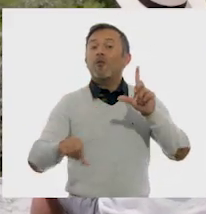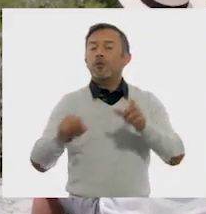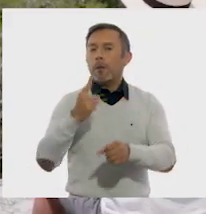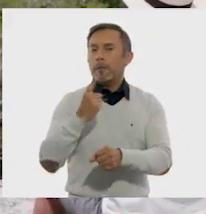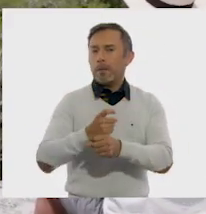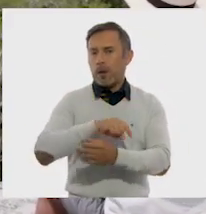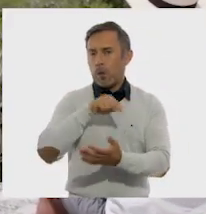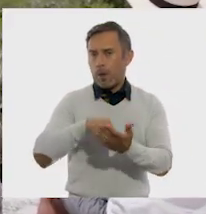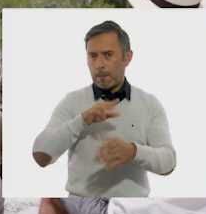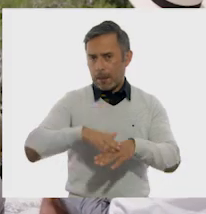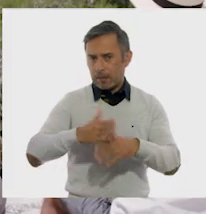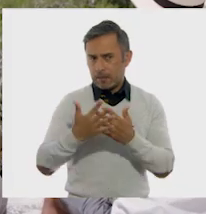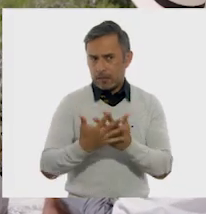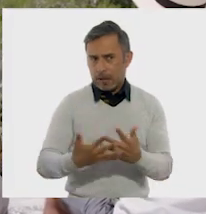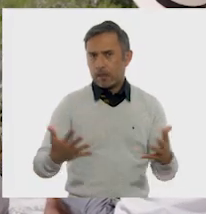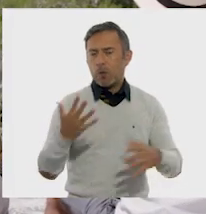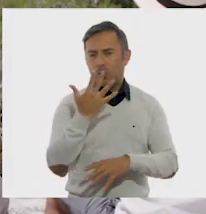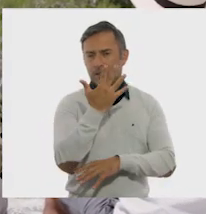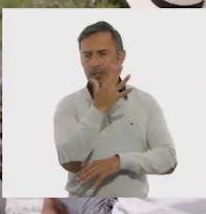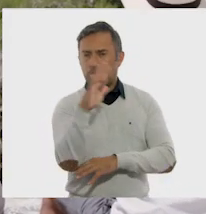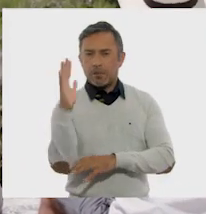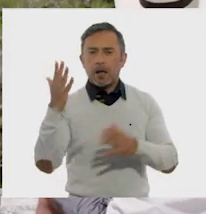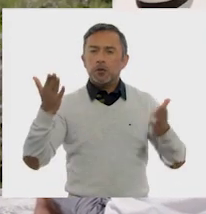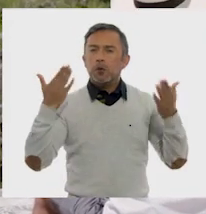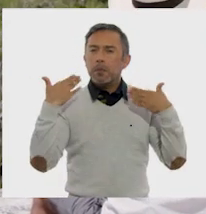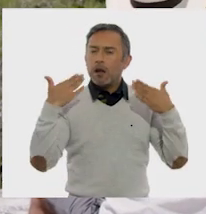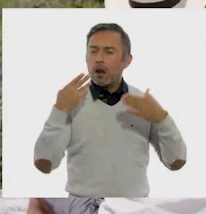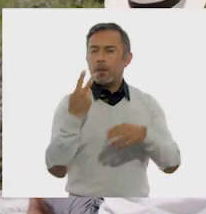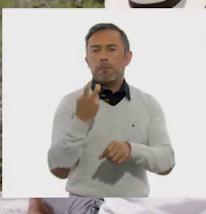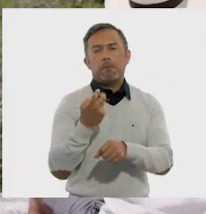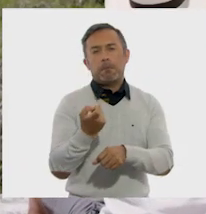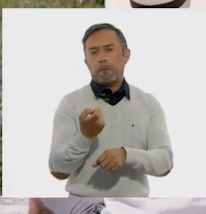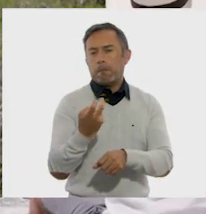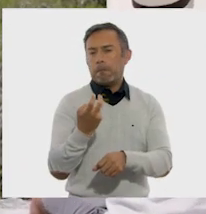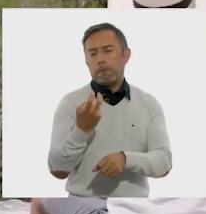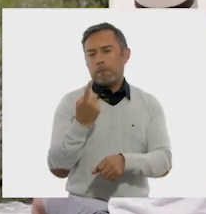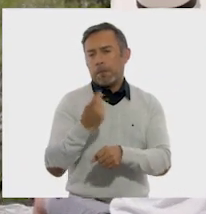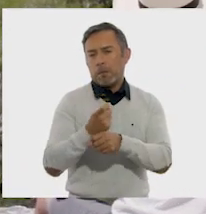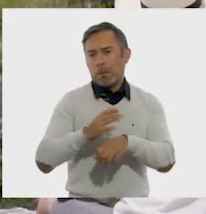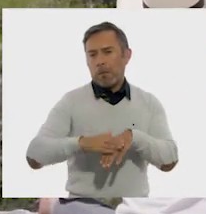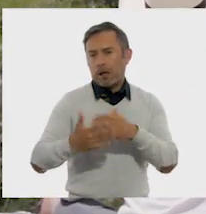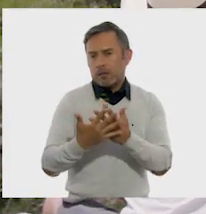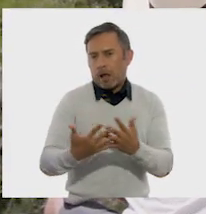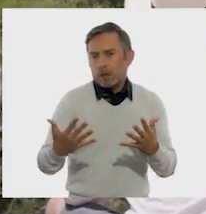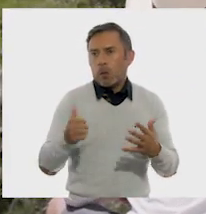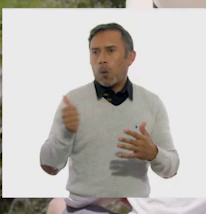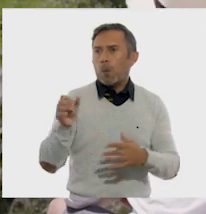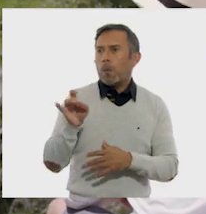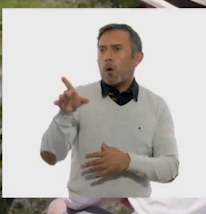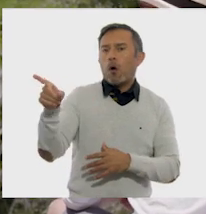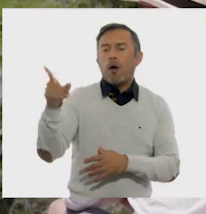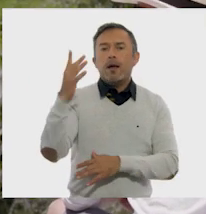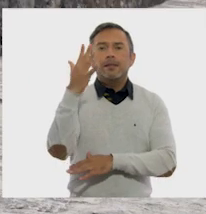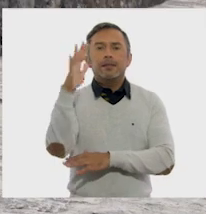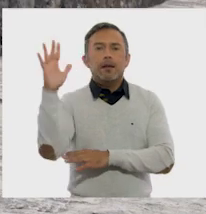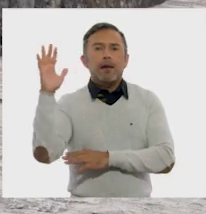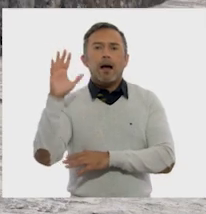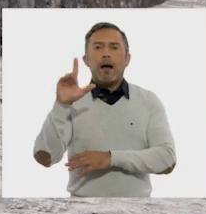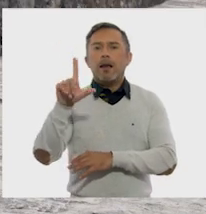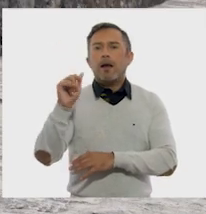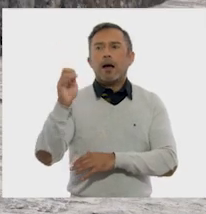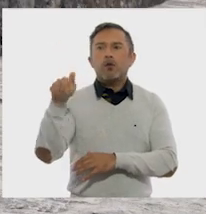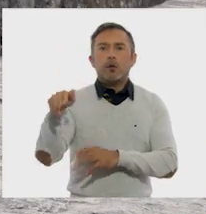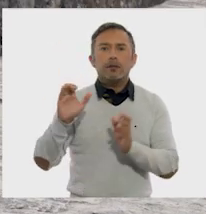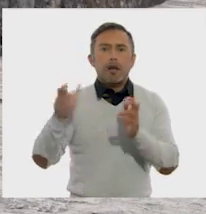macizo de selva tropical más importante, más grande que los Tuxtlas o, por ejemplo, más grande que la selva lacandona hoy en día. Wow.